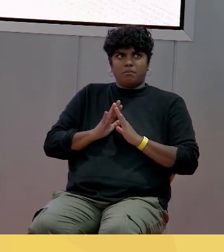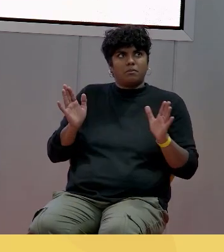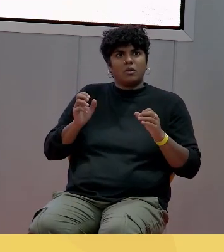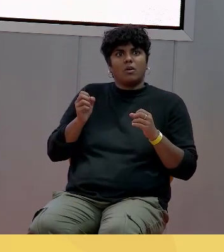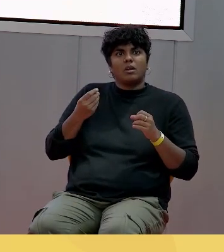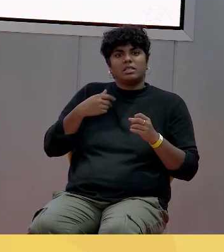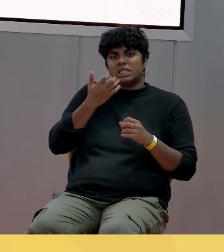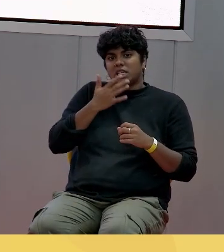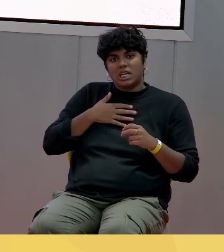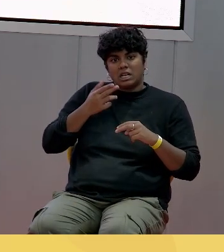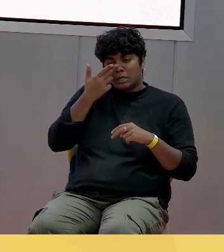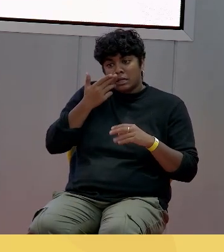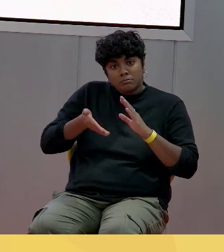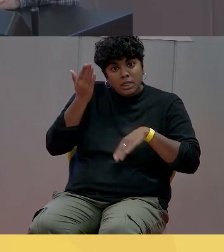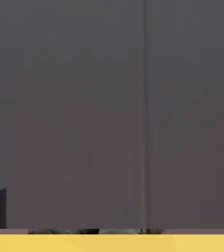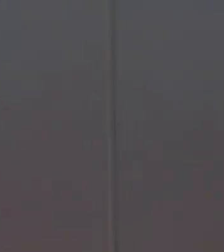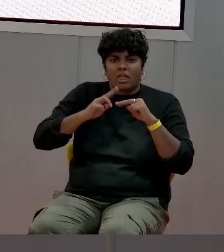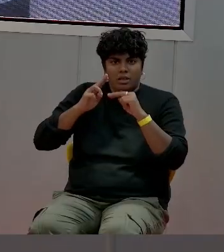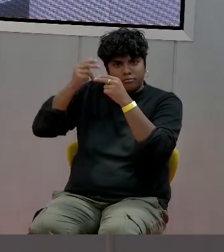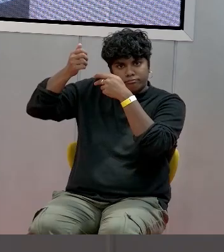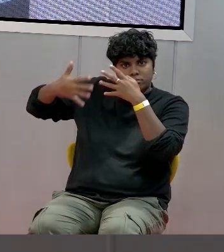por si tienen más interés y muchas gracias.